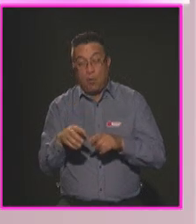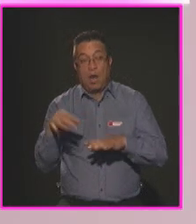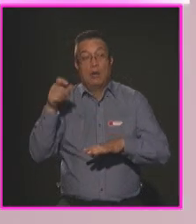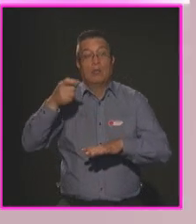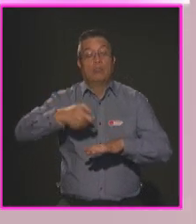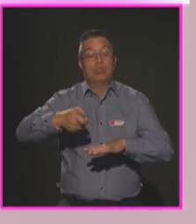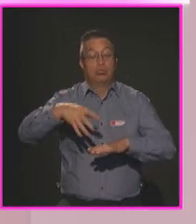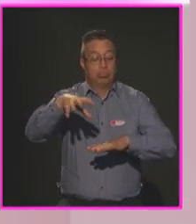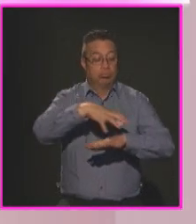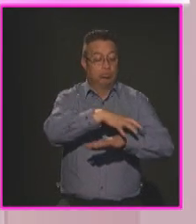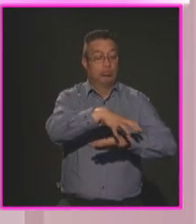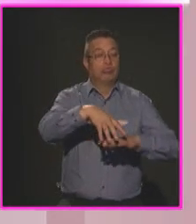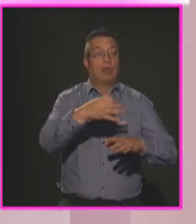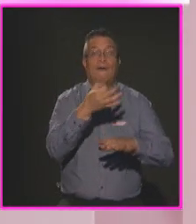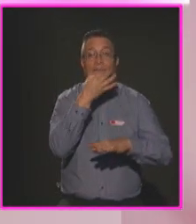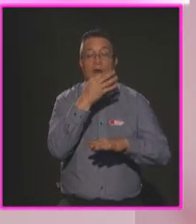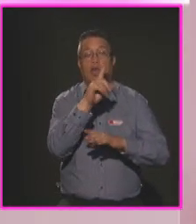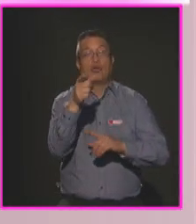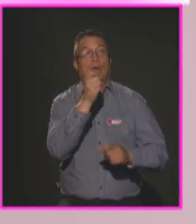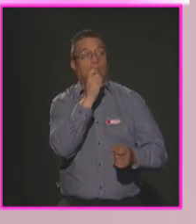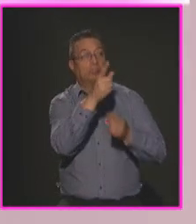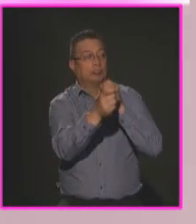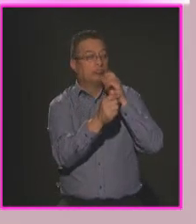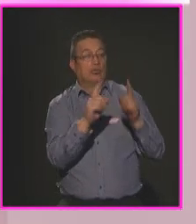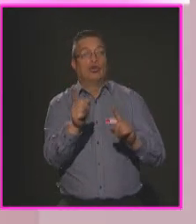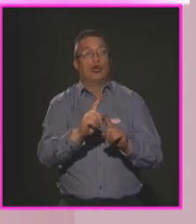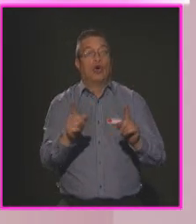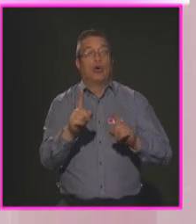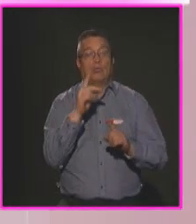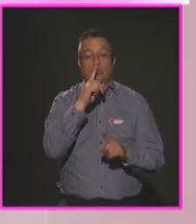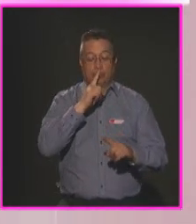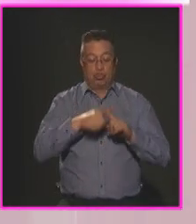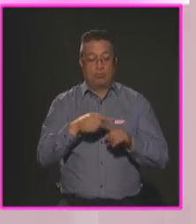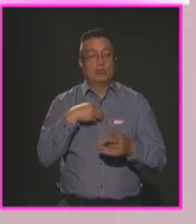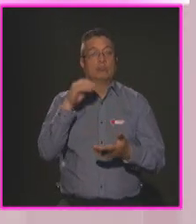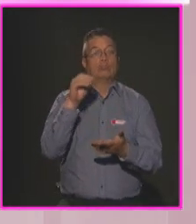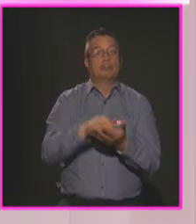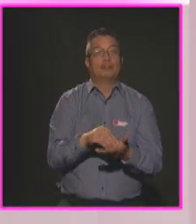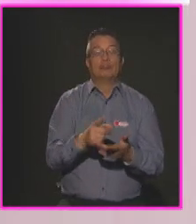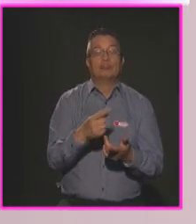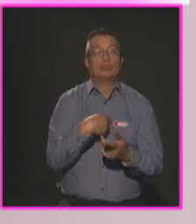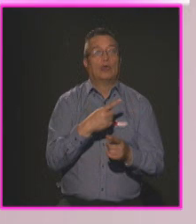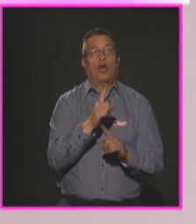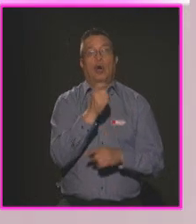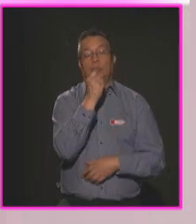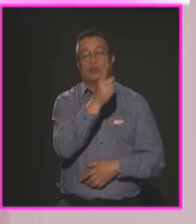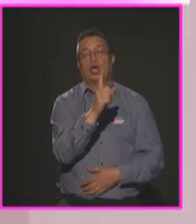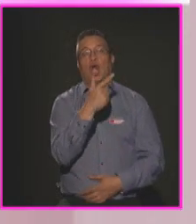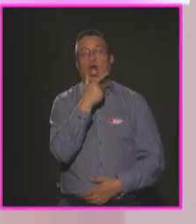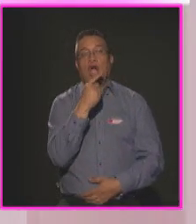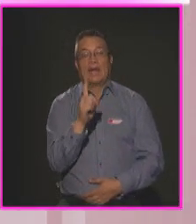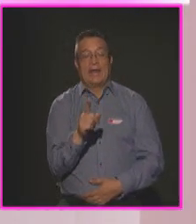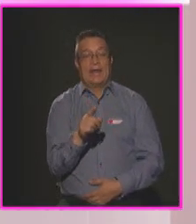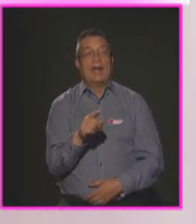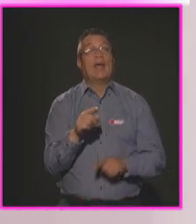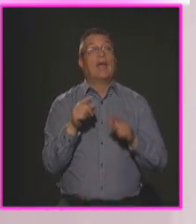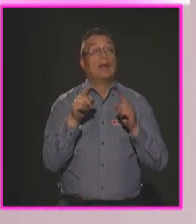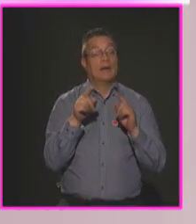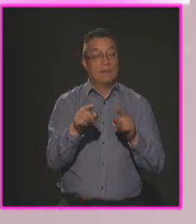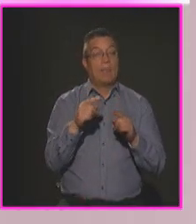el periodo de escasez hídrica, pero nadie se atrevía a denunciar porque iba a aparecer su nombre. Entonces es un problema, pero ahí creamos nosotros un método